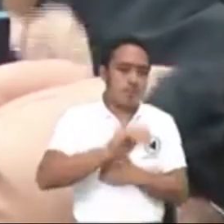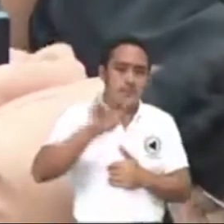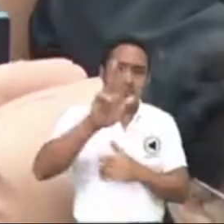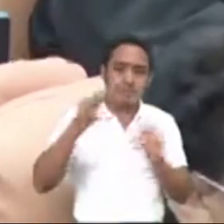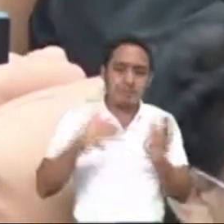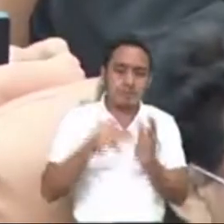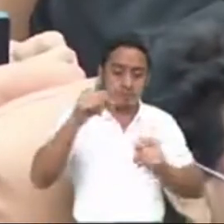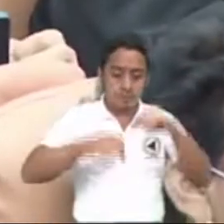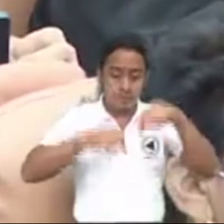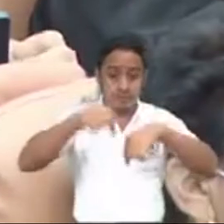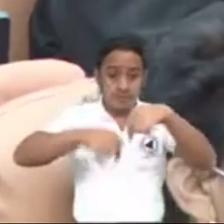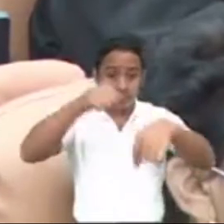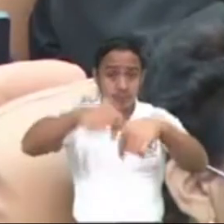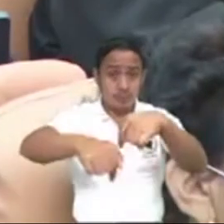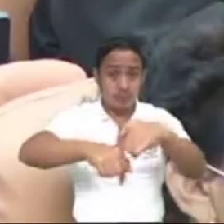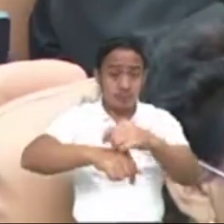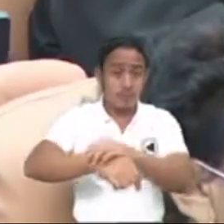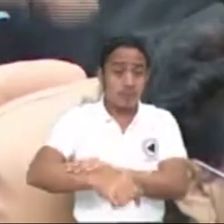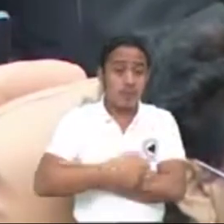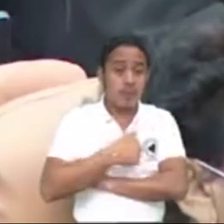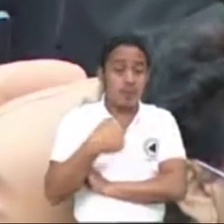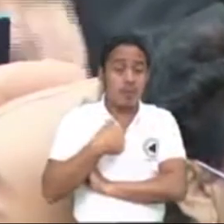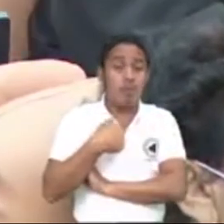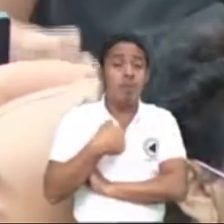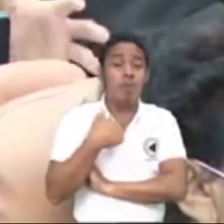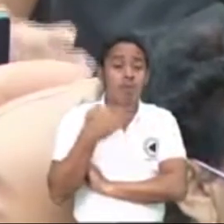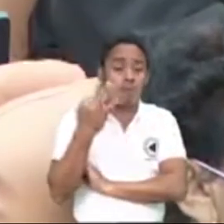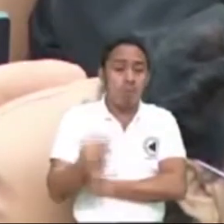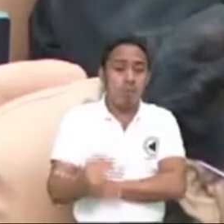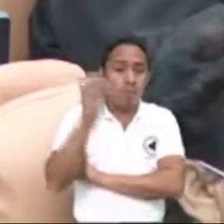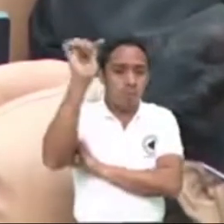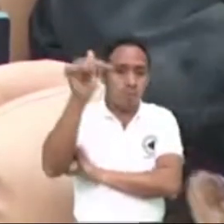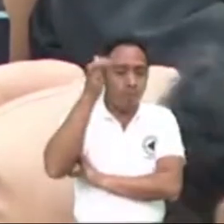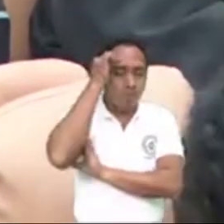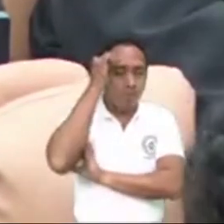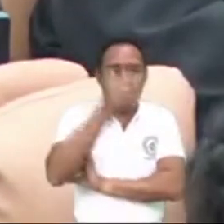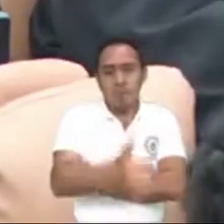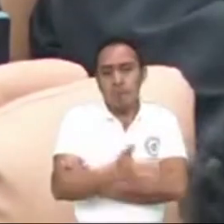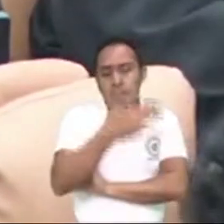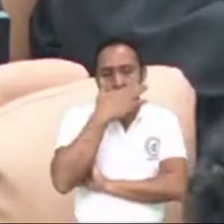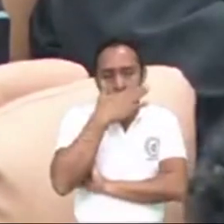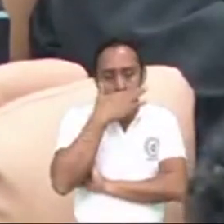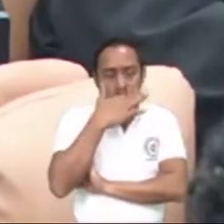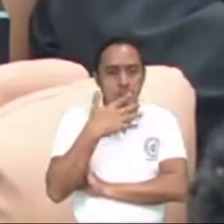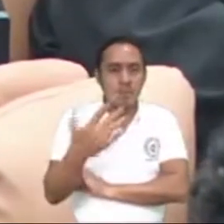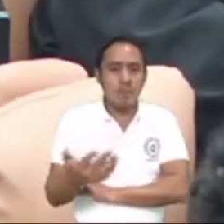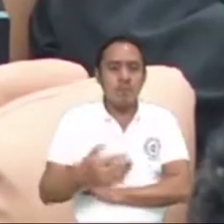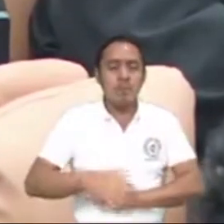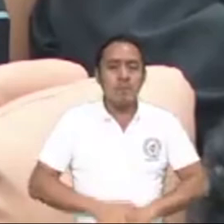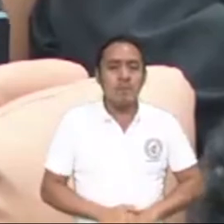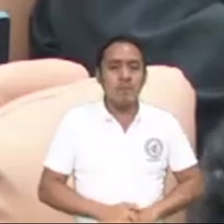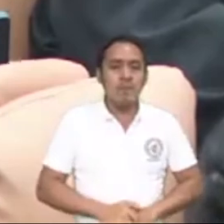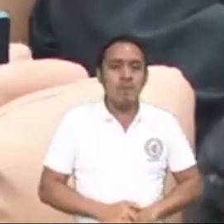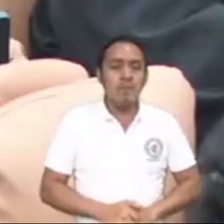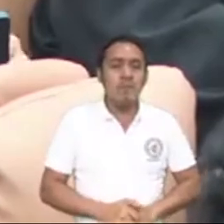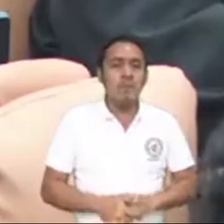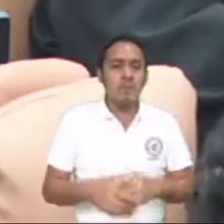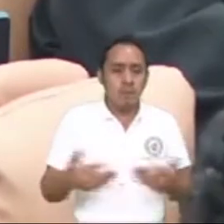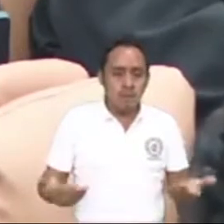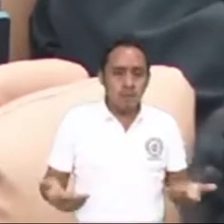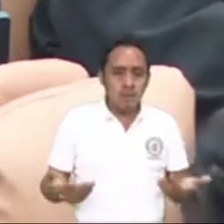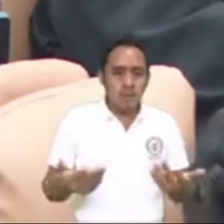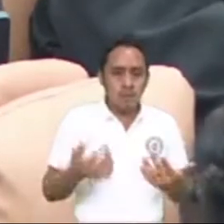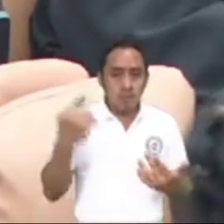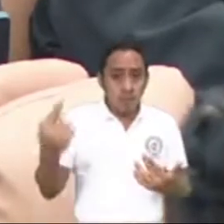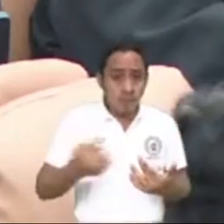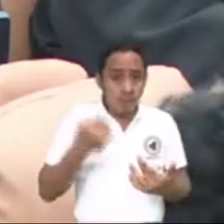3.000 kilómetros hechos por el gobierno de Reconciliación y Unidad Nacional, que